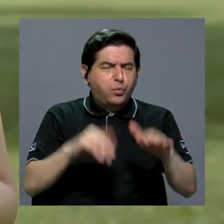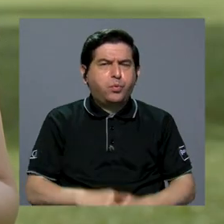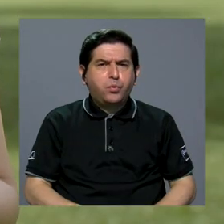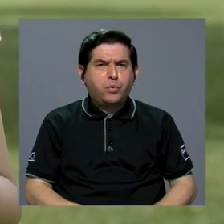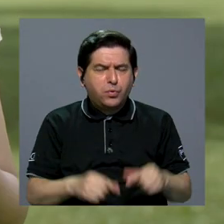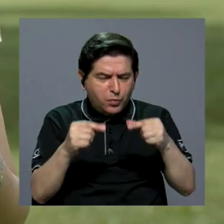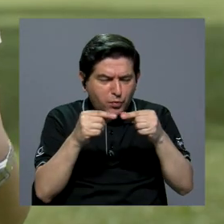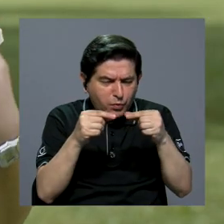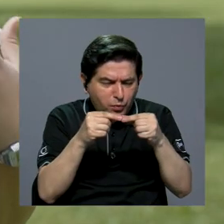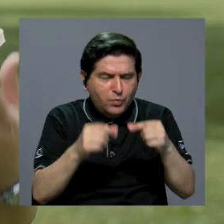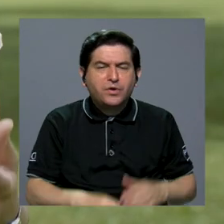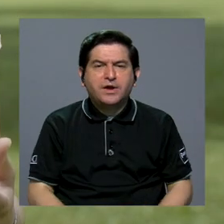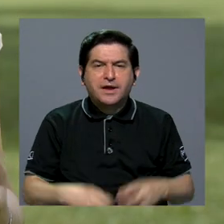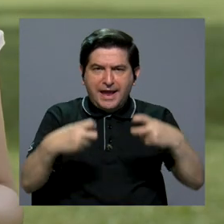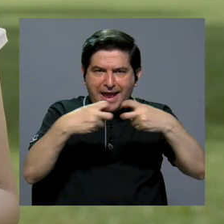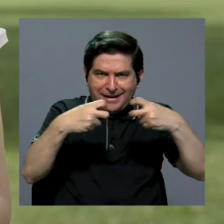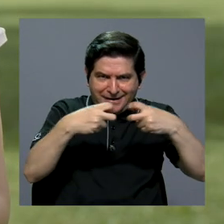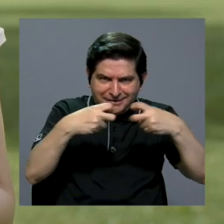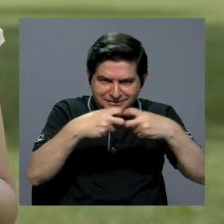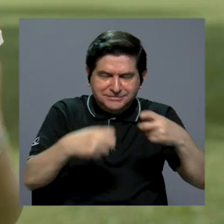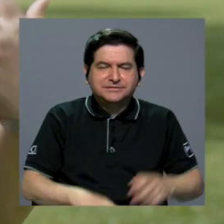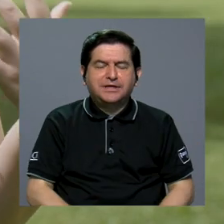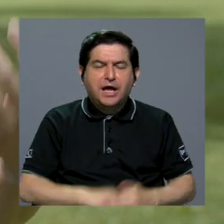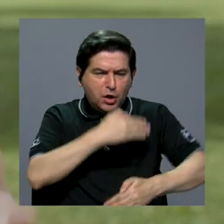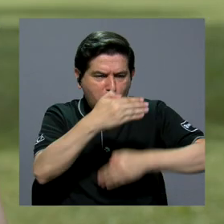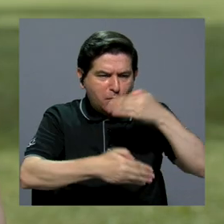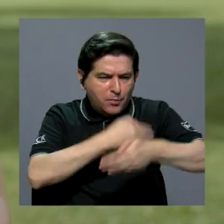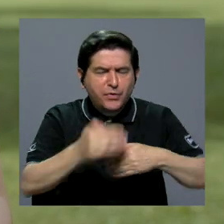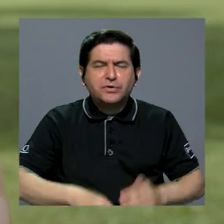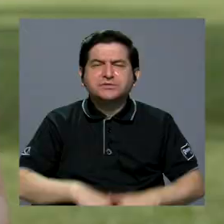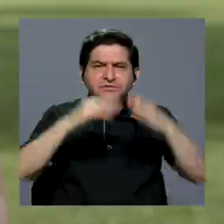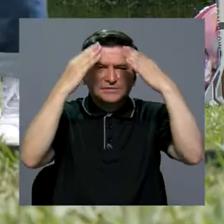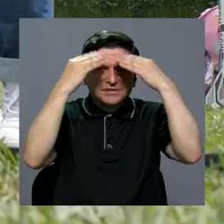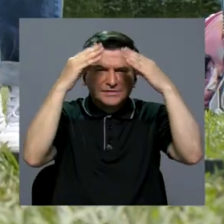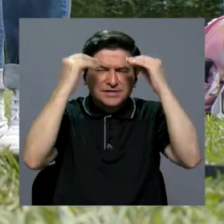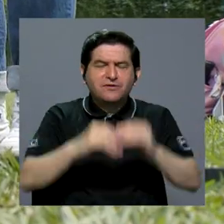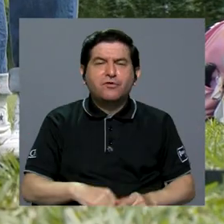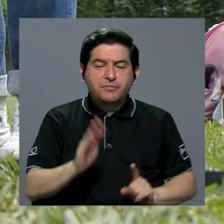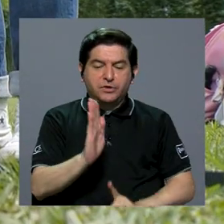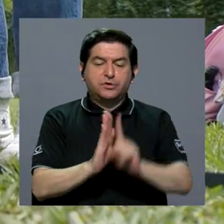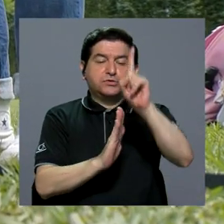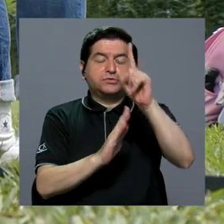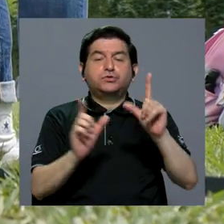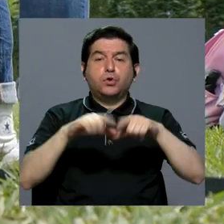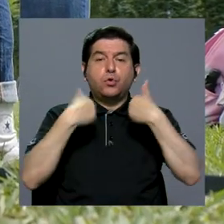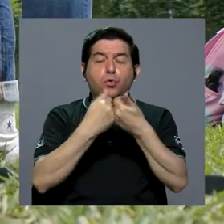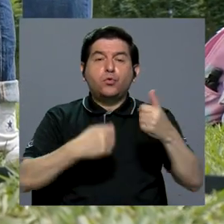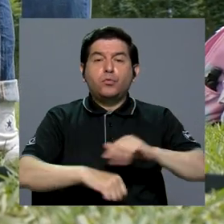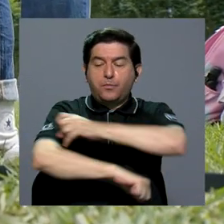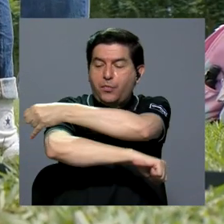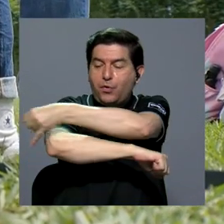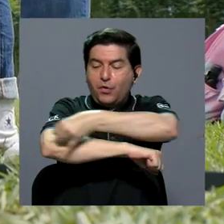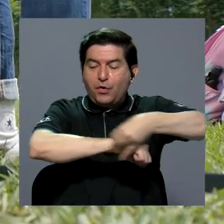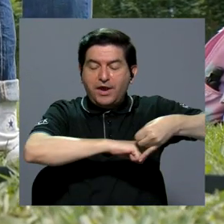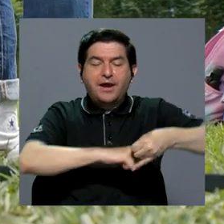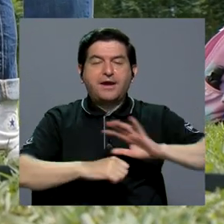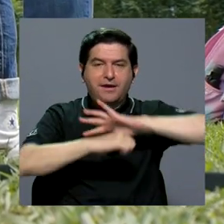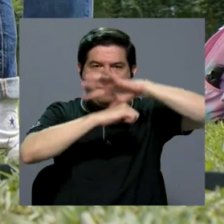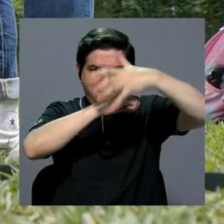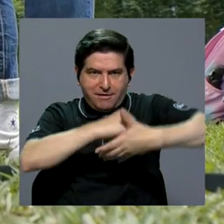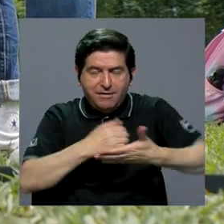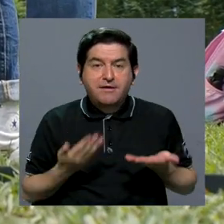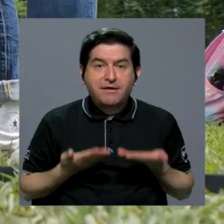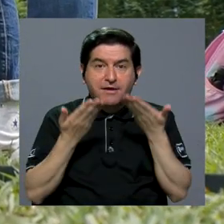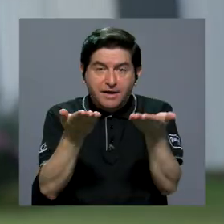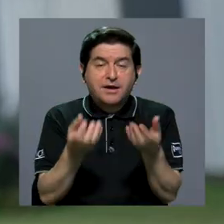los circuitos, cómo son los electrónicos, cómo se procesan los datos de los cohetes. El Grupo de Ingeniería Aeroespacial le